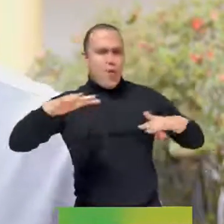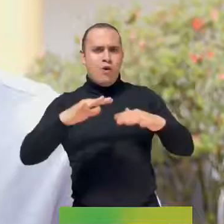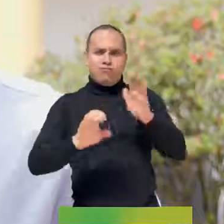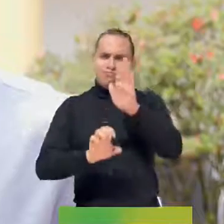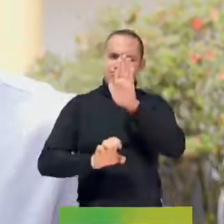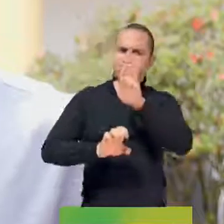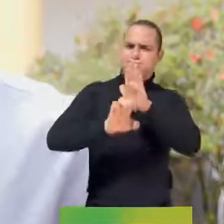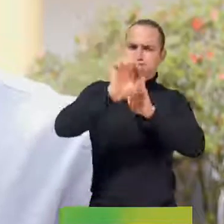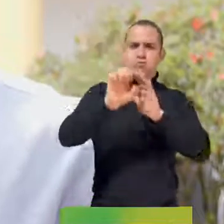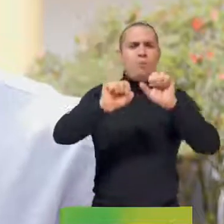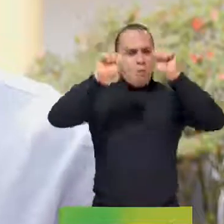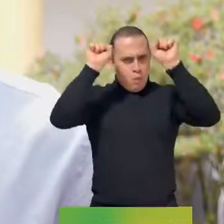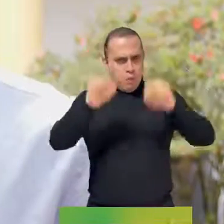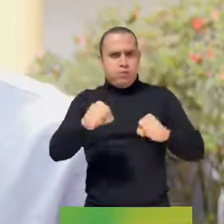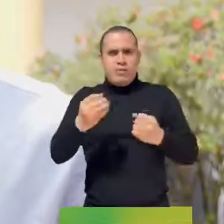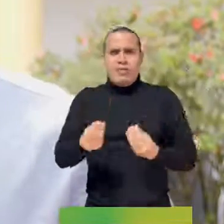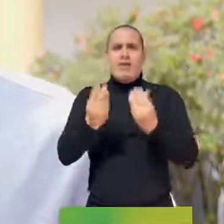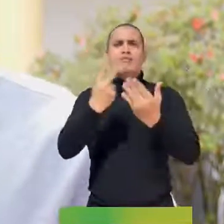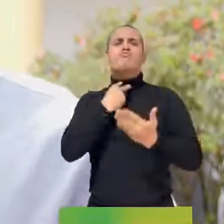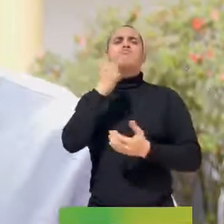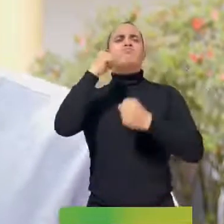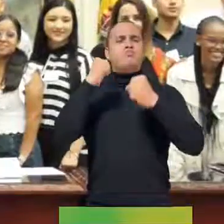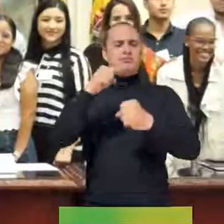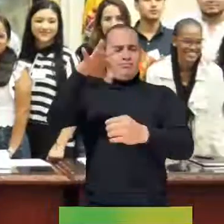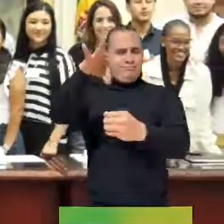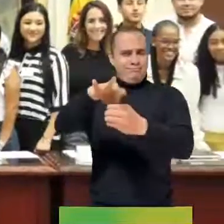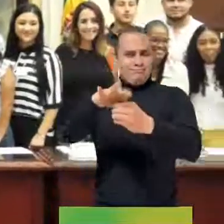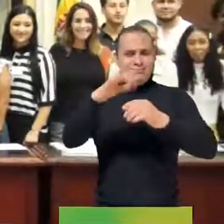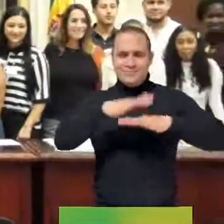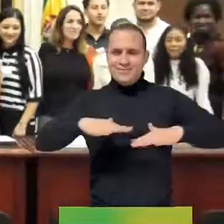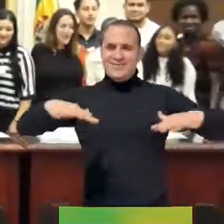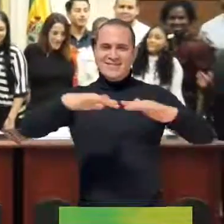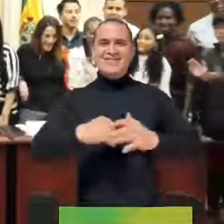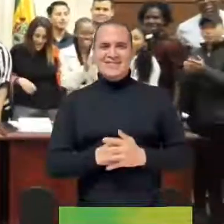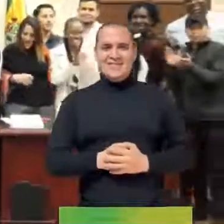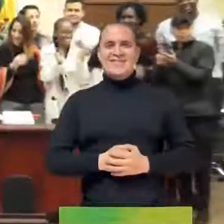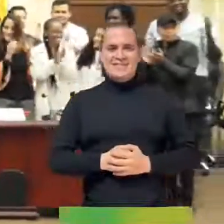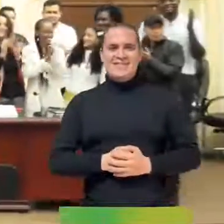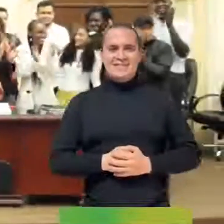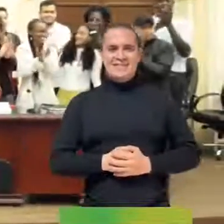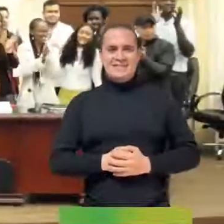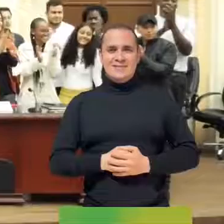y queramos tomar voz y votos en estas posiciones y escenarios.